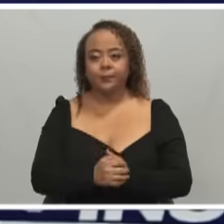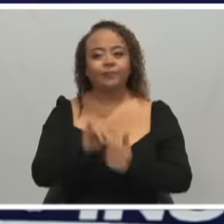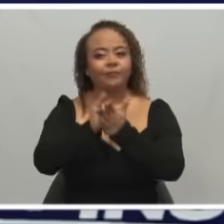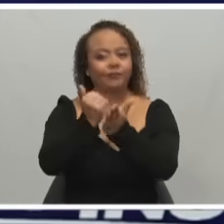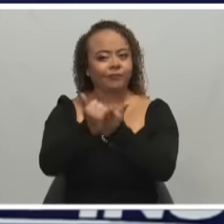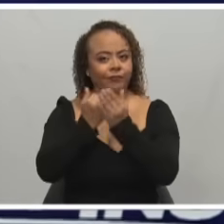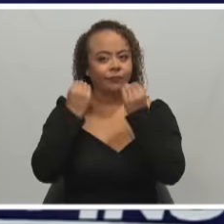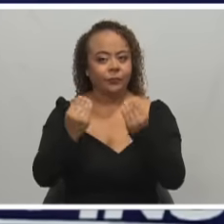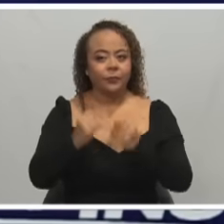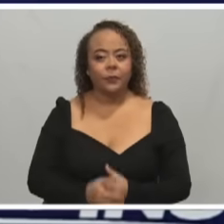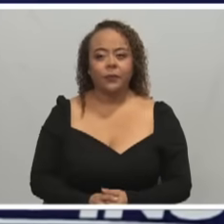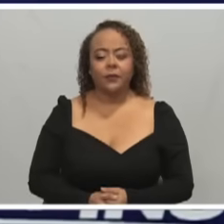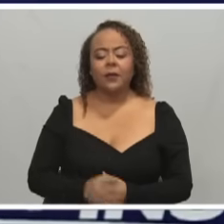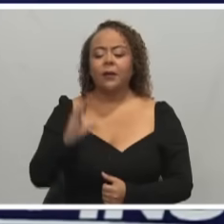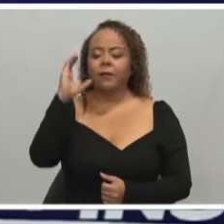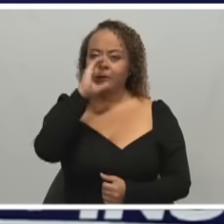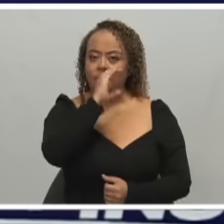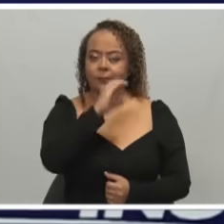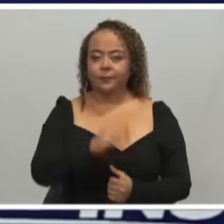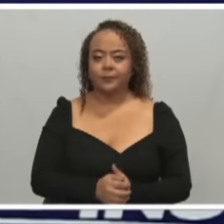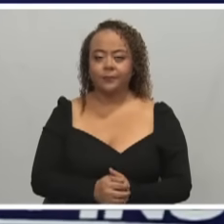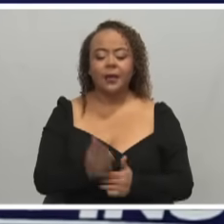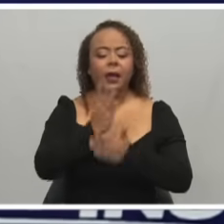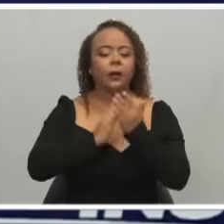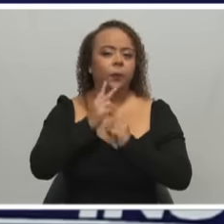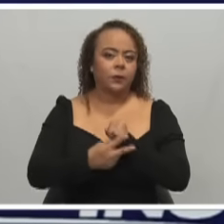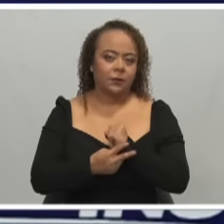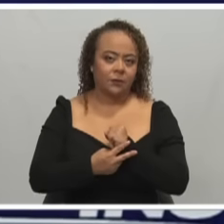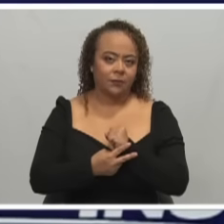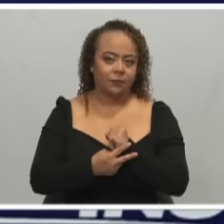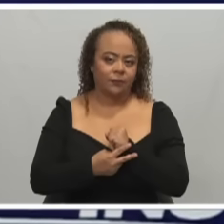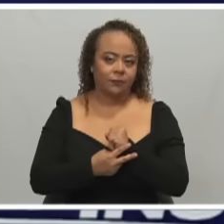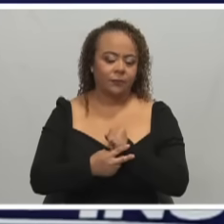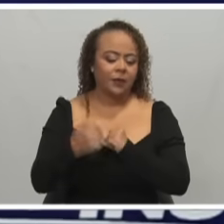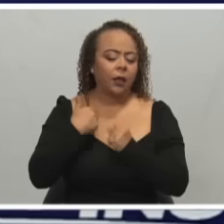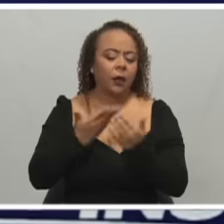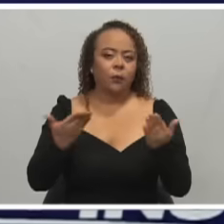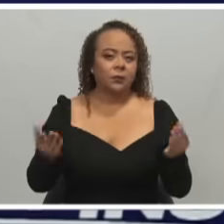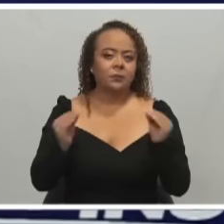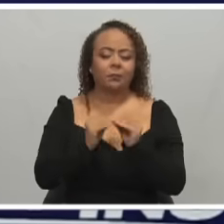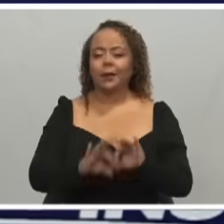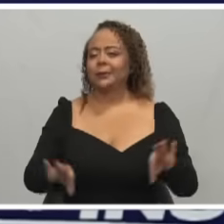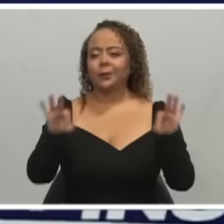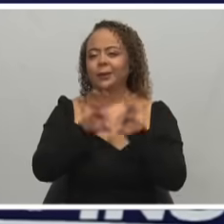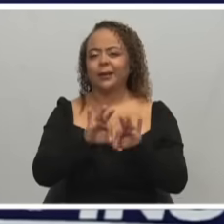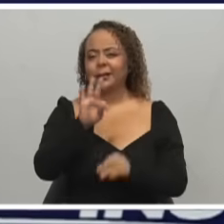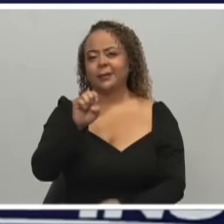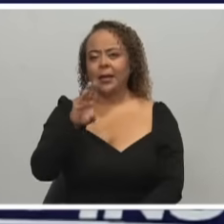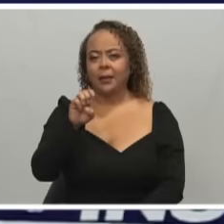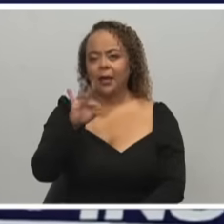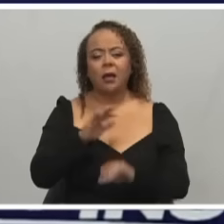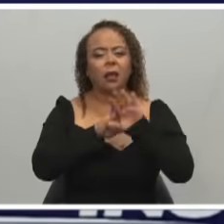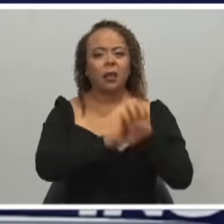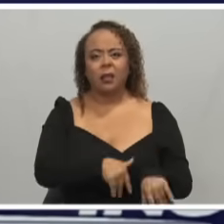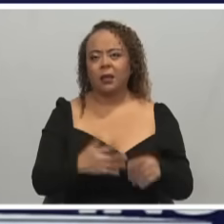ayuda mucho a a buscar hay veces que hay cosas que son mucho más importantes que la táctica a